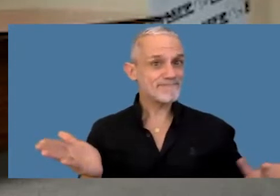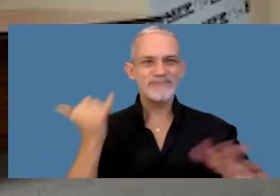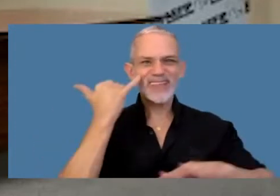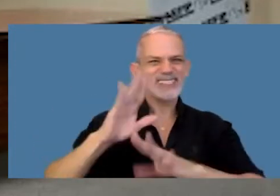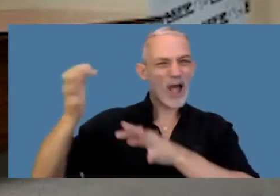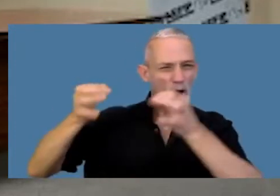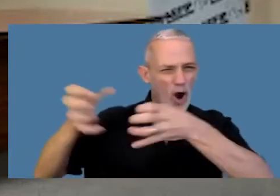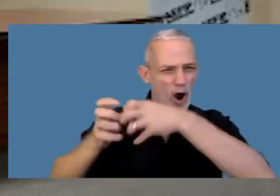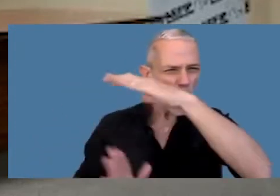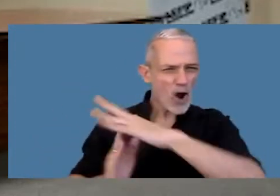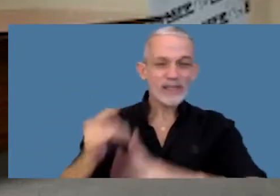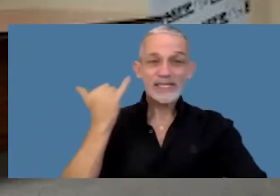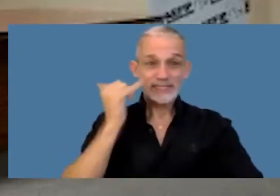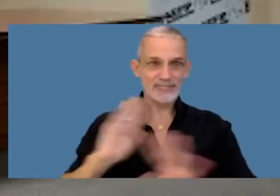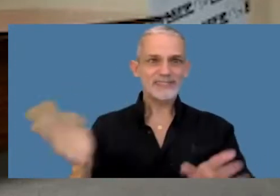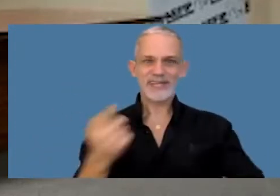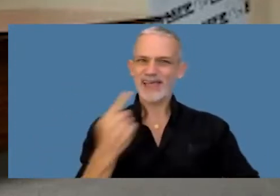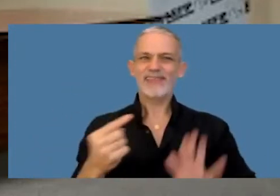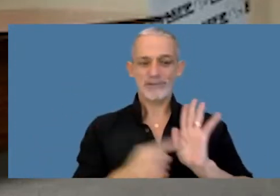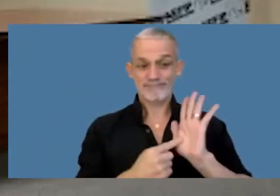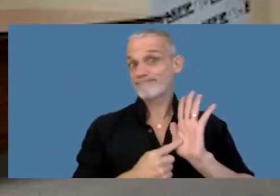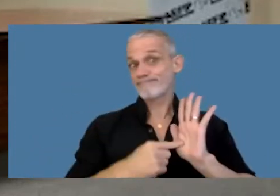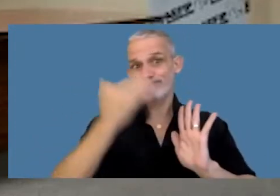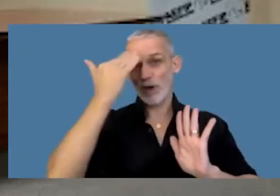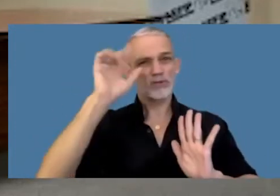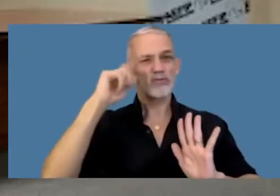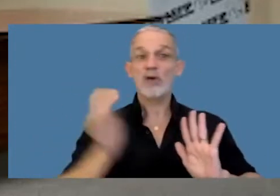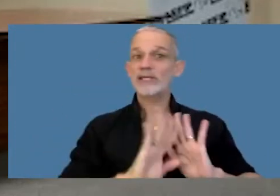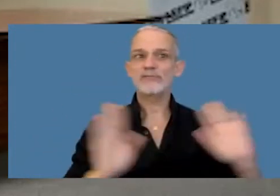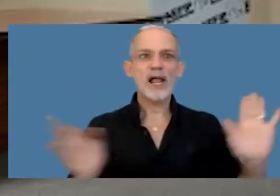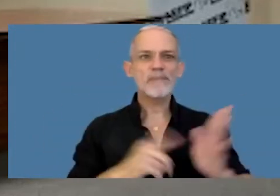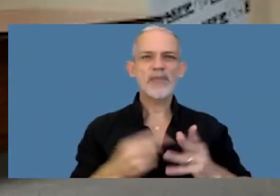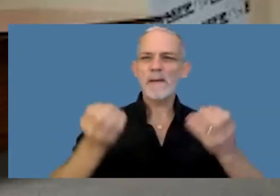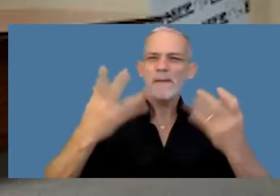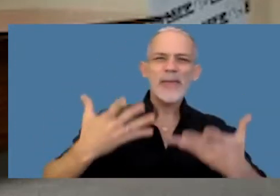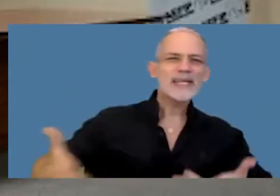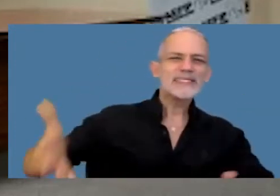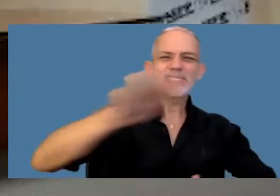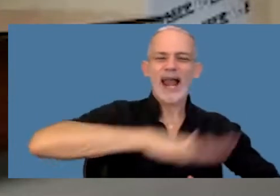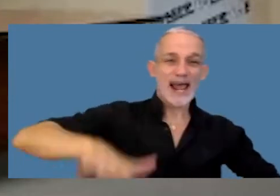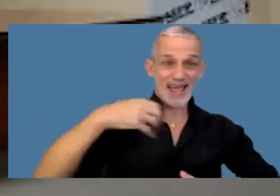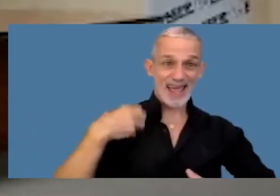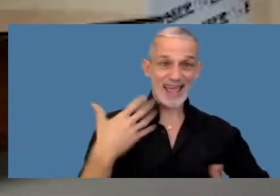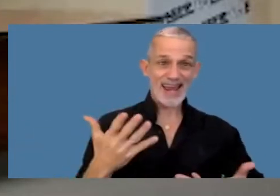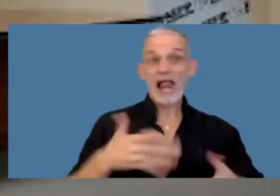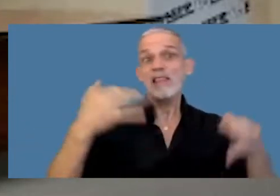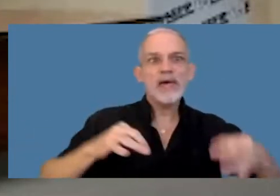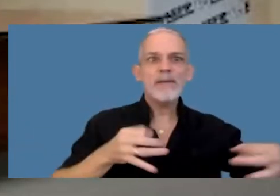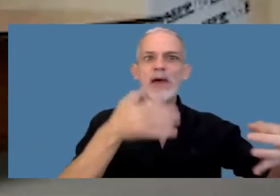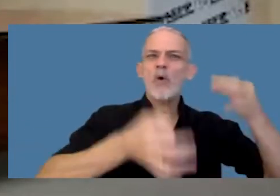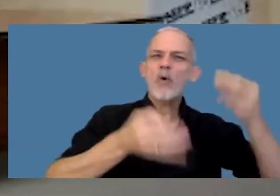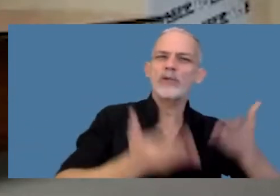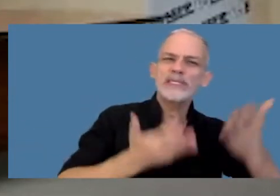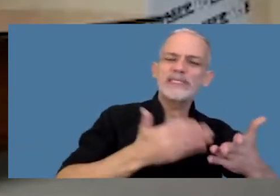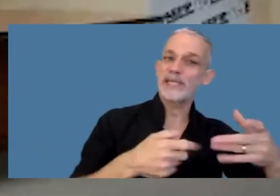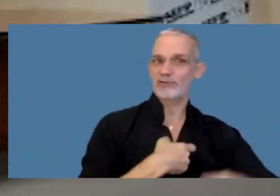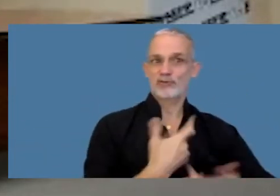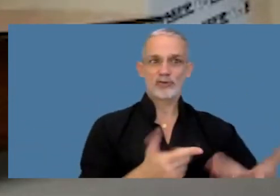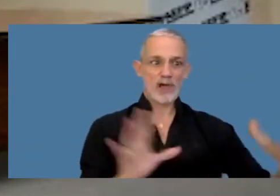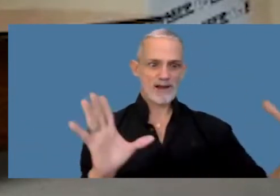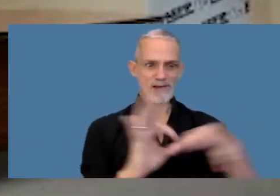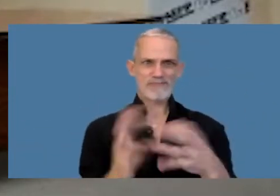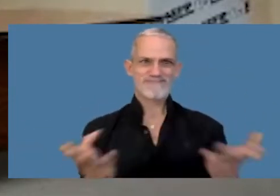varios fallos, ha señalado que no se puede lograr el bienestar general sin justicia social. El camino para lograr el